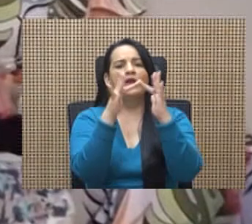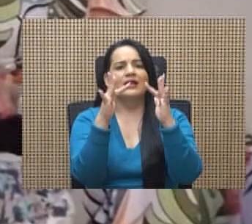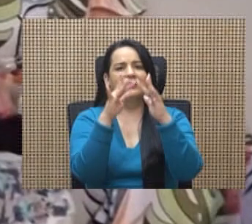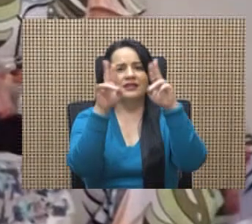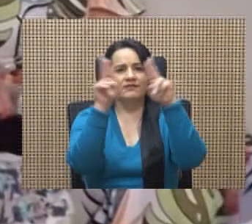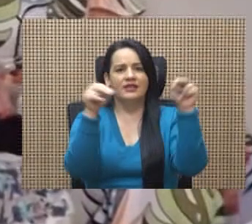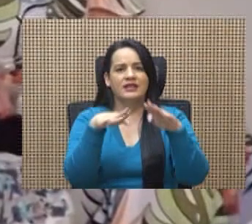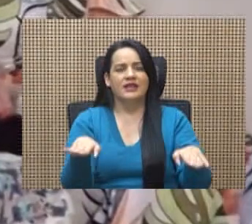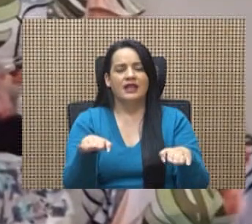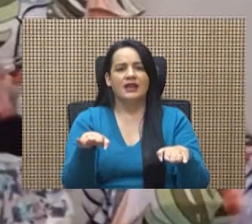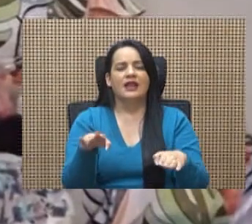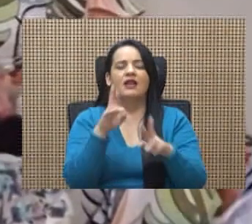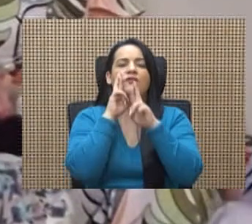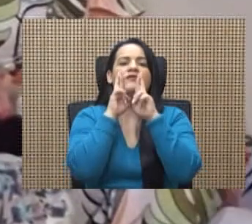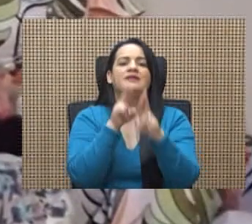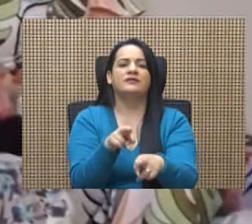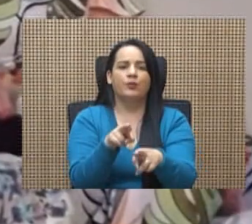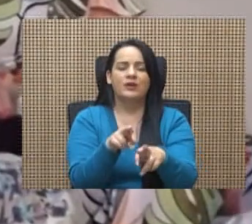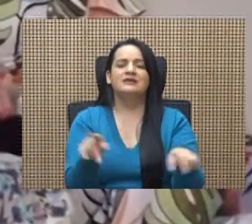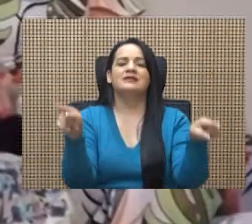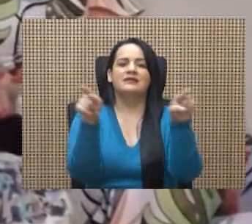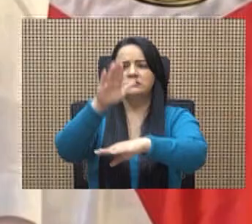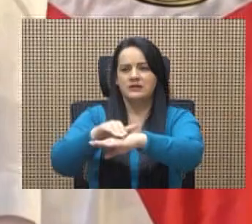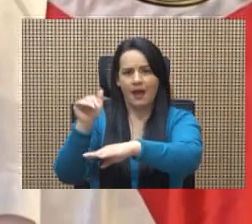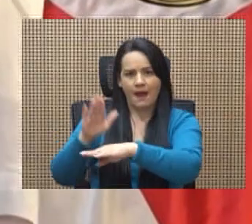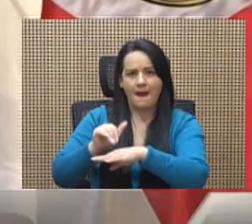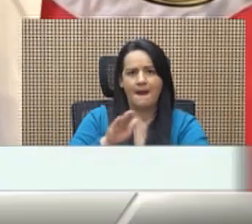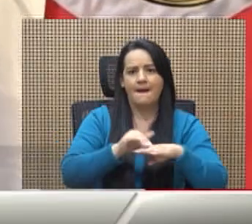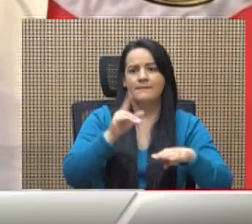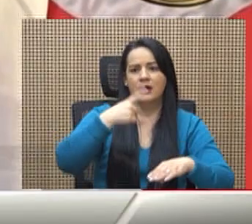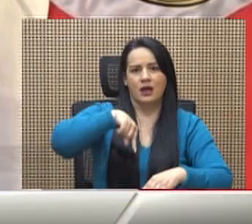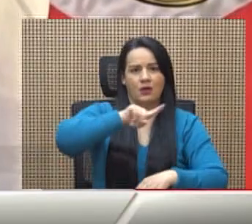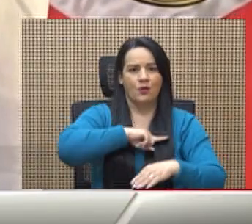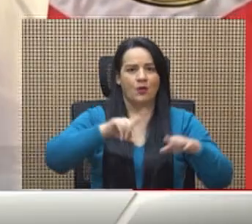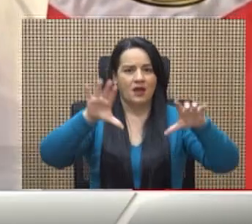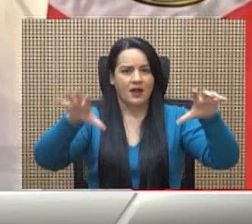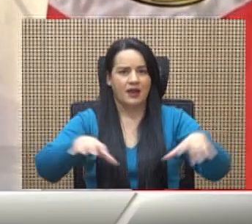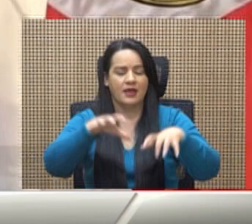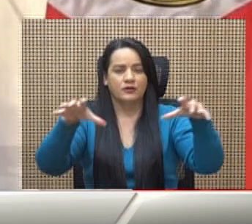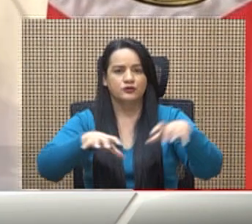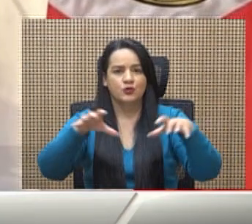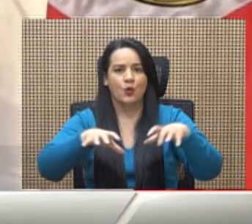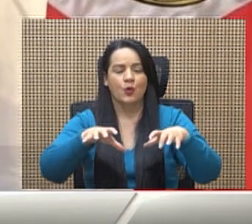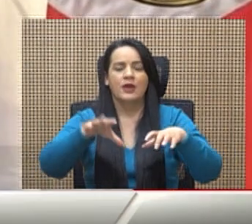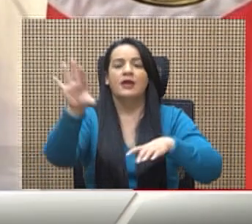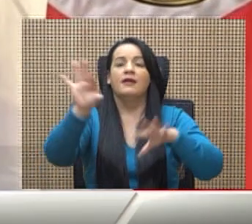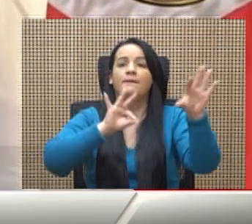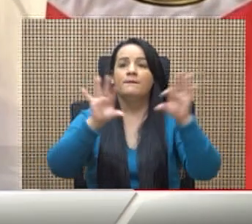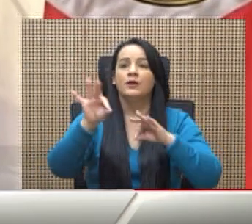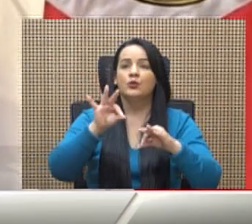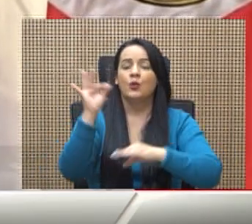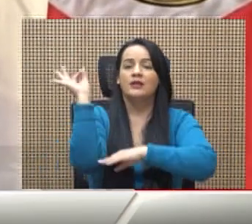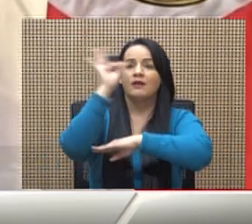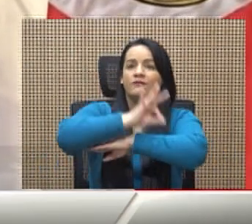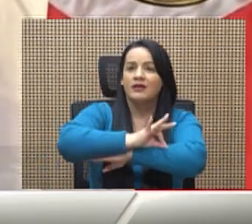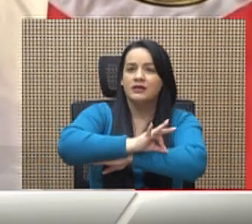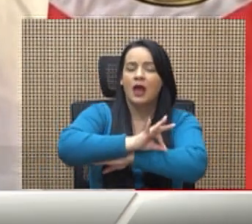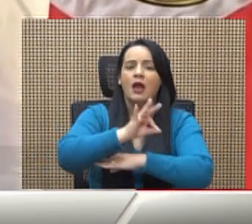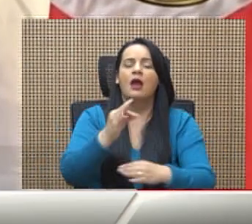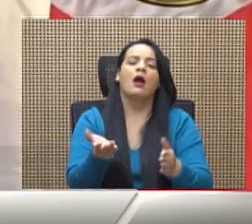por atender los retos que demanda la ciudadanía les invito en esta fecha a redoblar la lucha